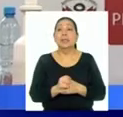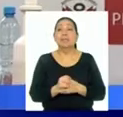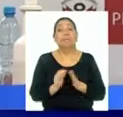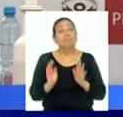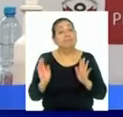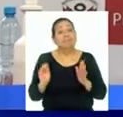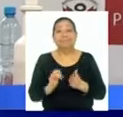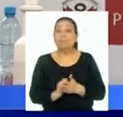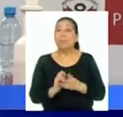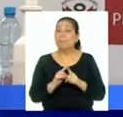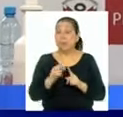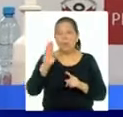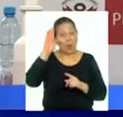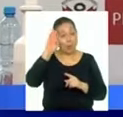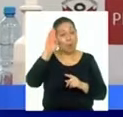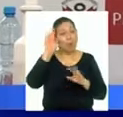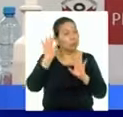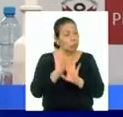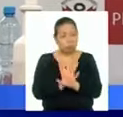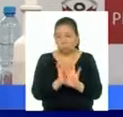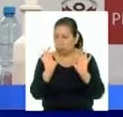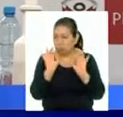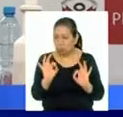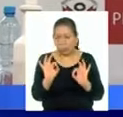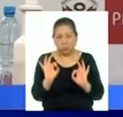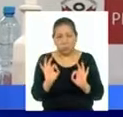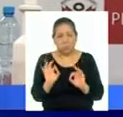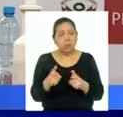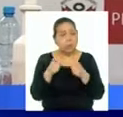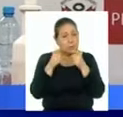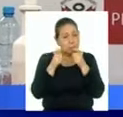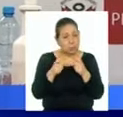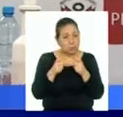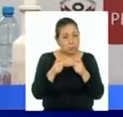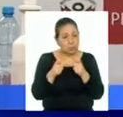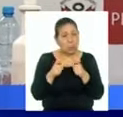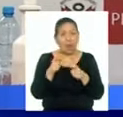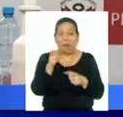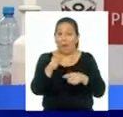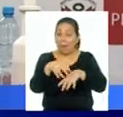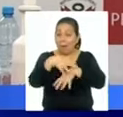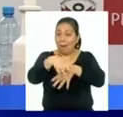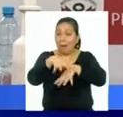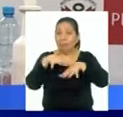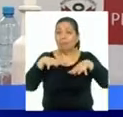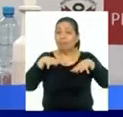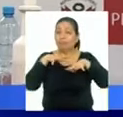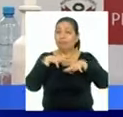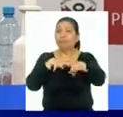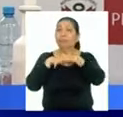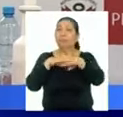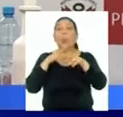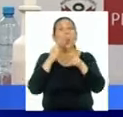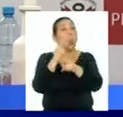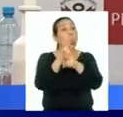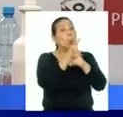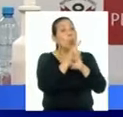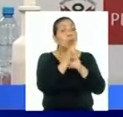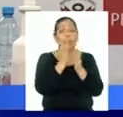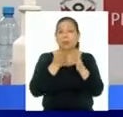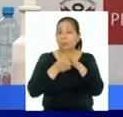fin, pero la Policía Nacional está lista con sus unidades especiales para el control de manifestaciones y este tipo de eventos, siempre cuidando